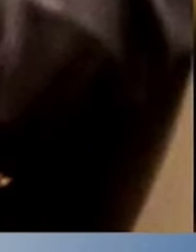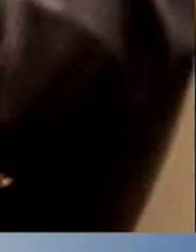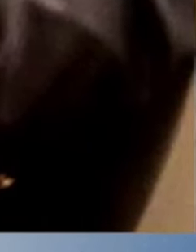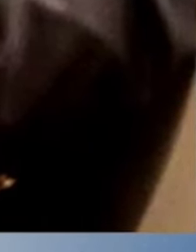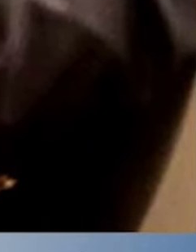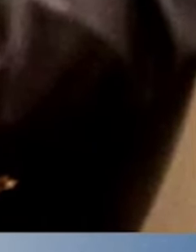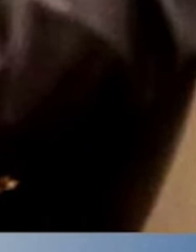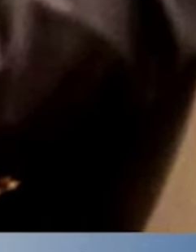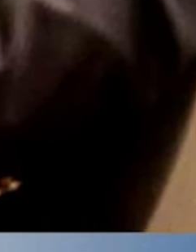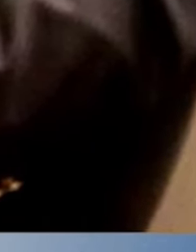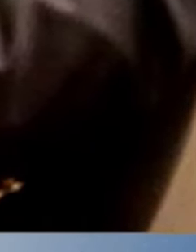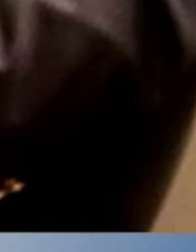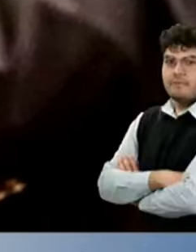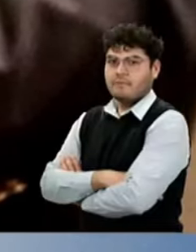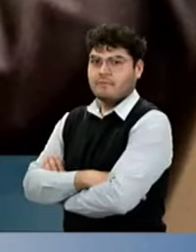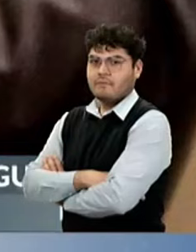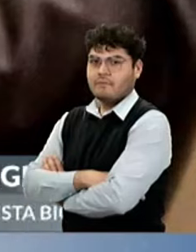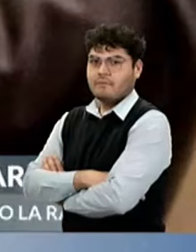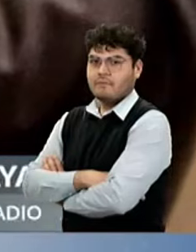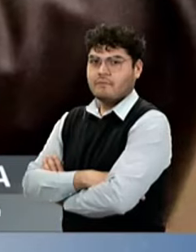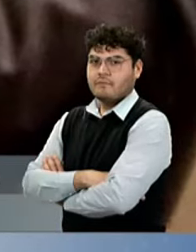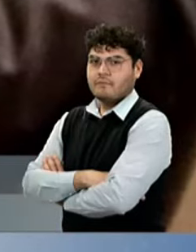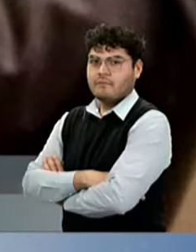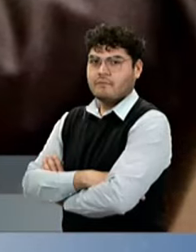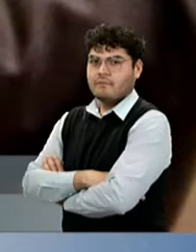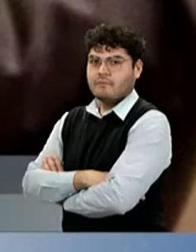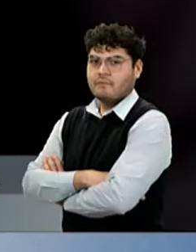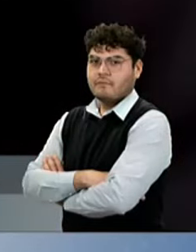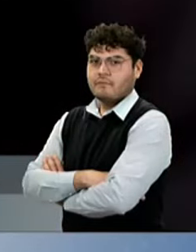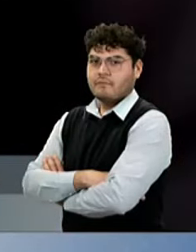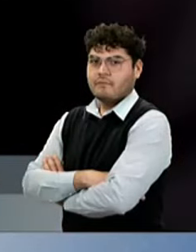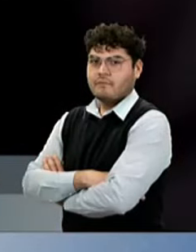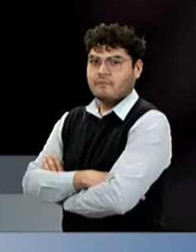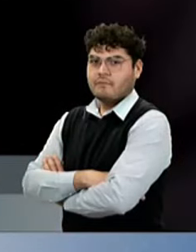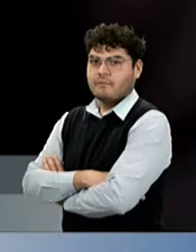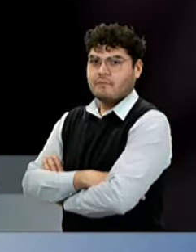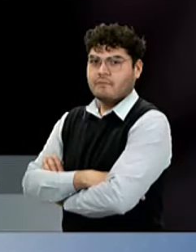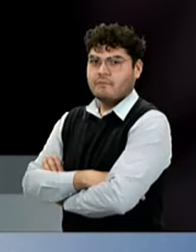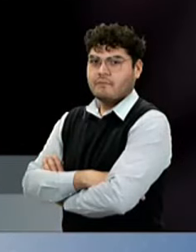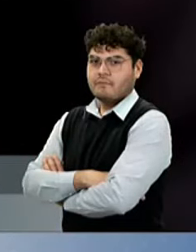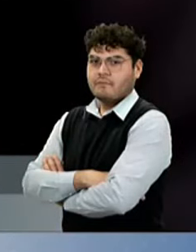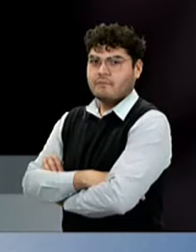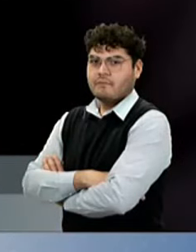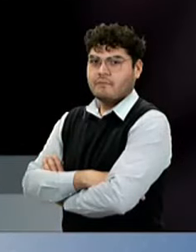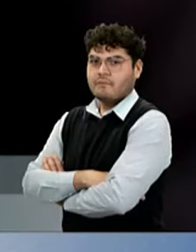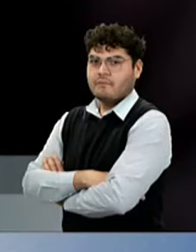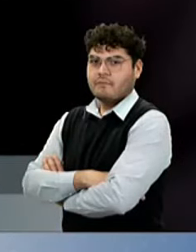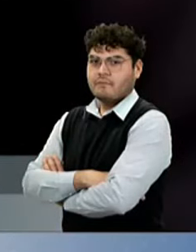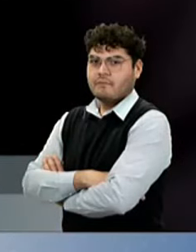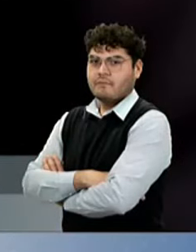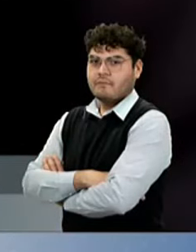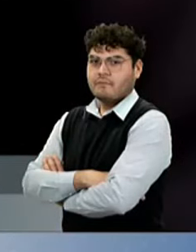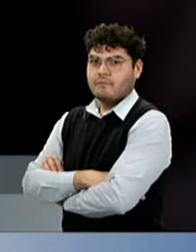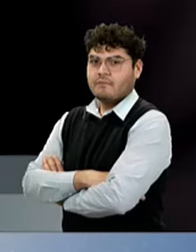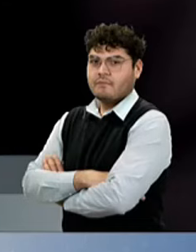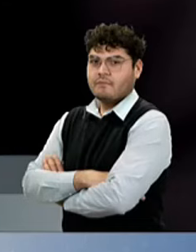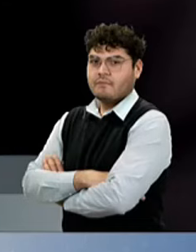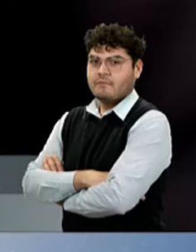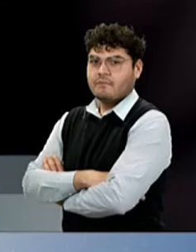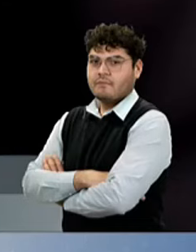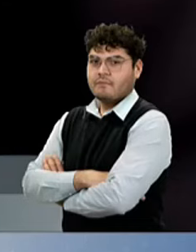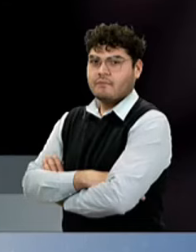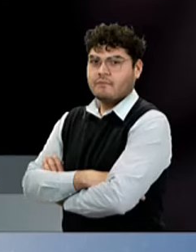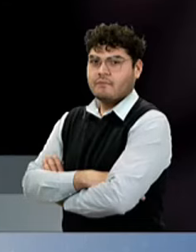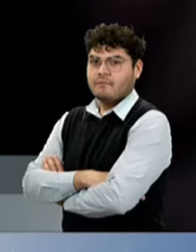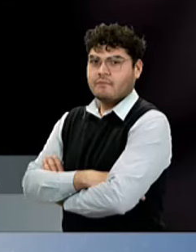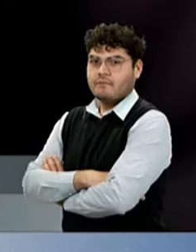abogado Zufán, representante en la arista penal, podríamos decir, del caso Factop, señaló